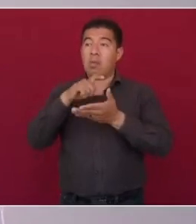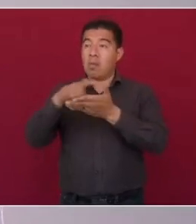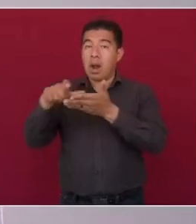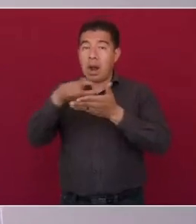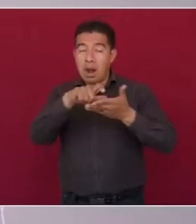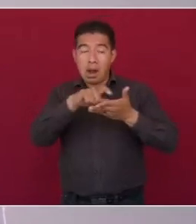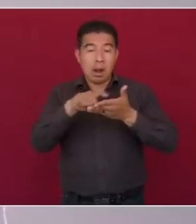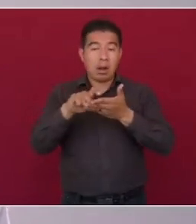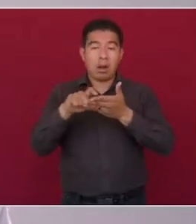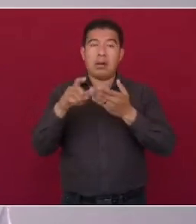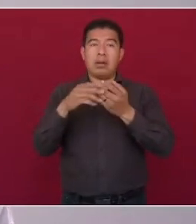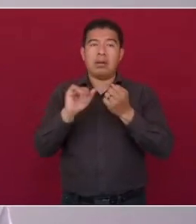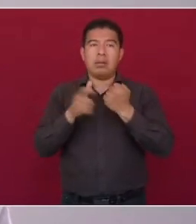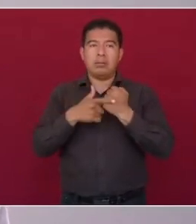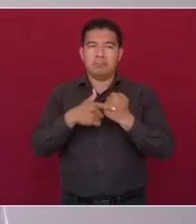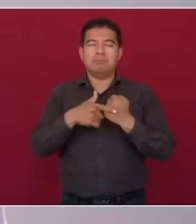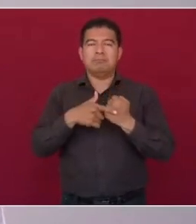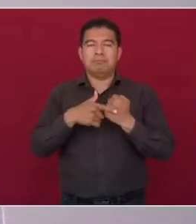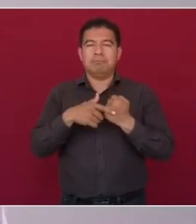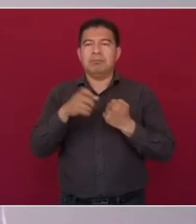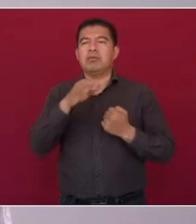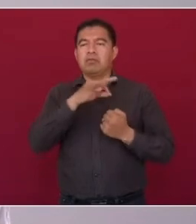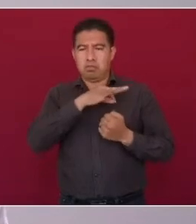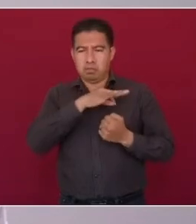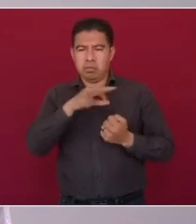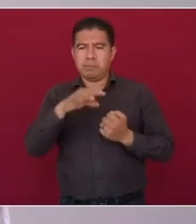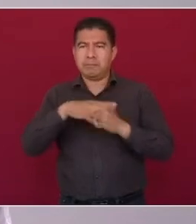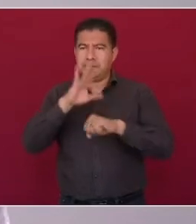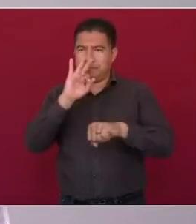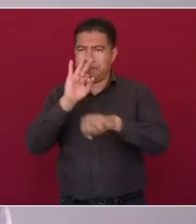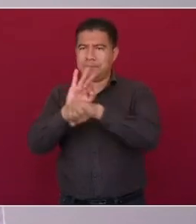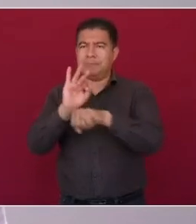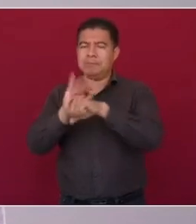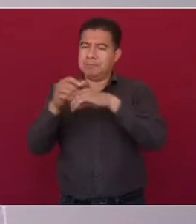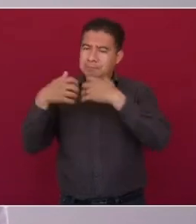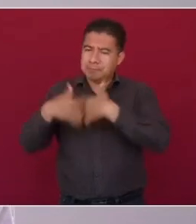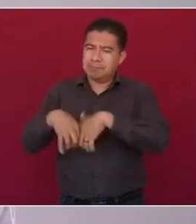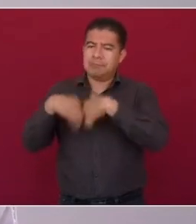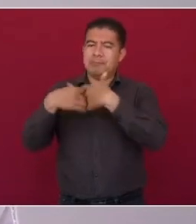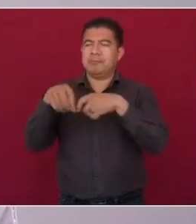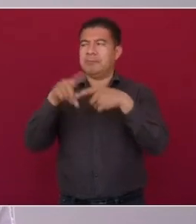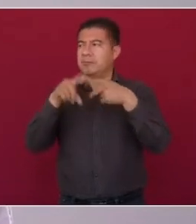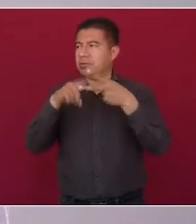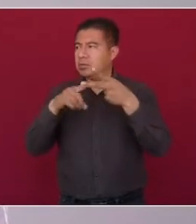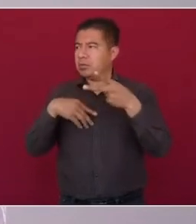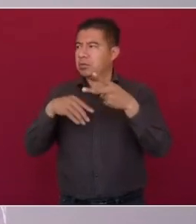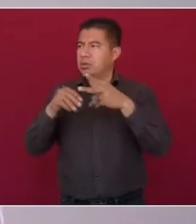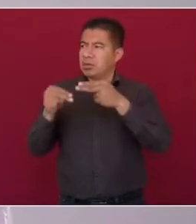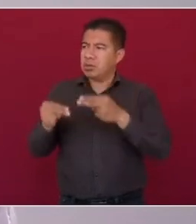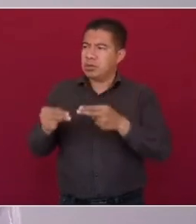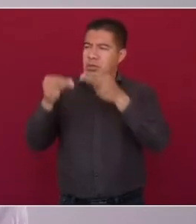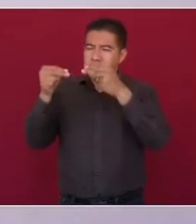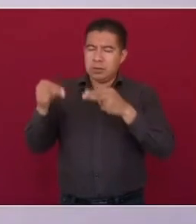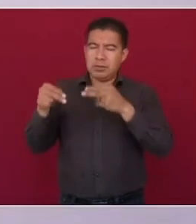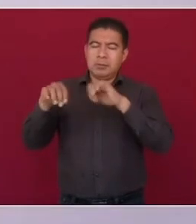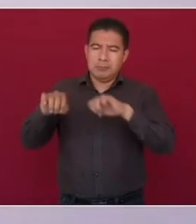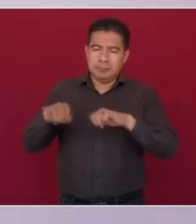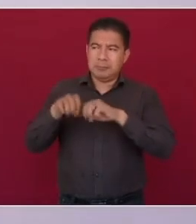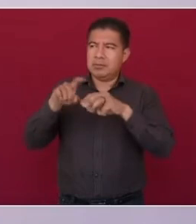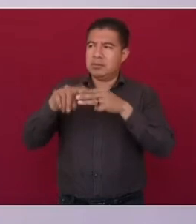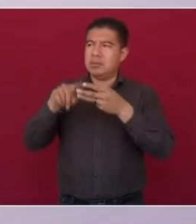se beneficia la industria, se beneficia el comercio, se fortalece el mercado